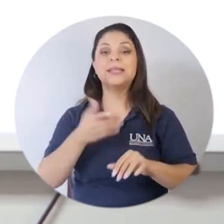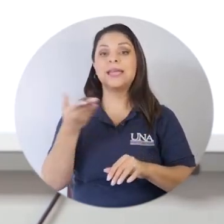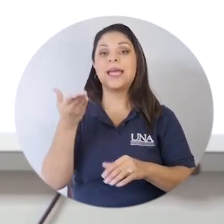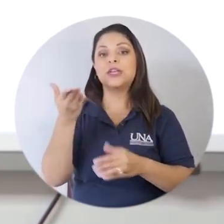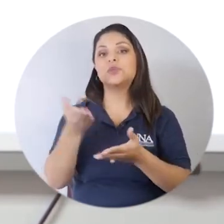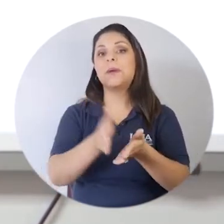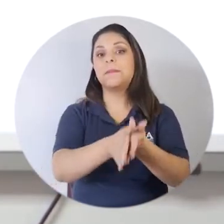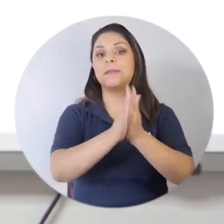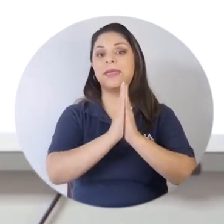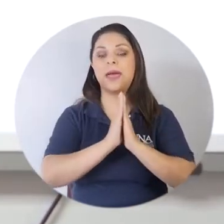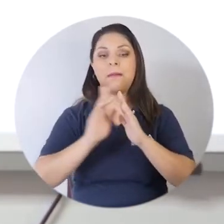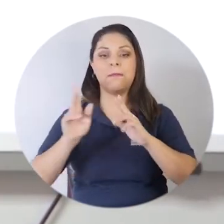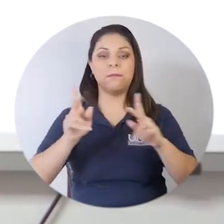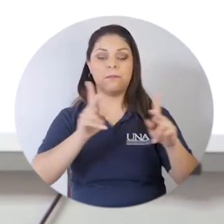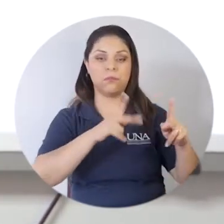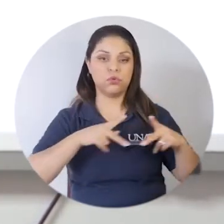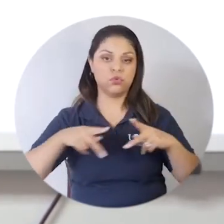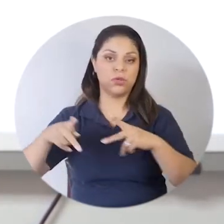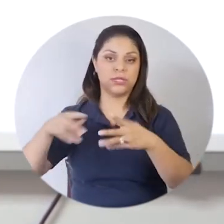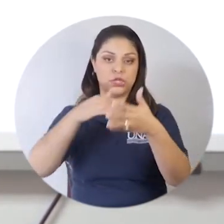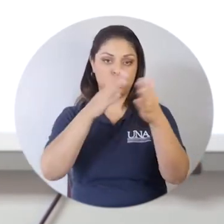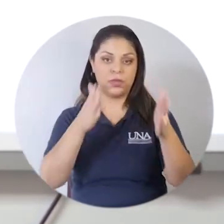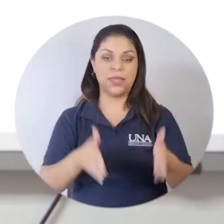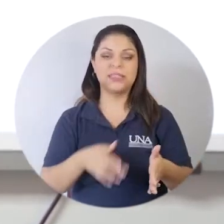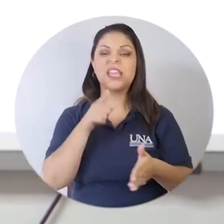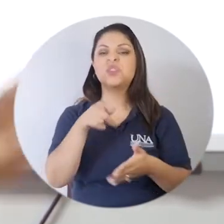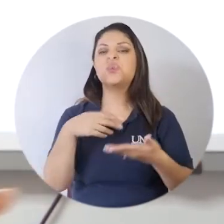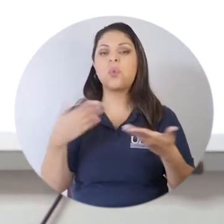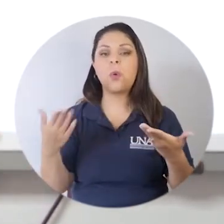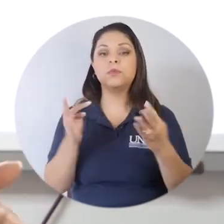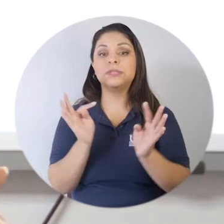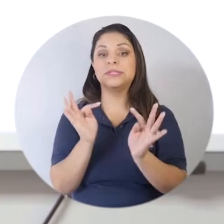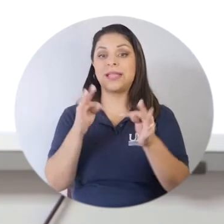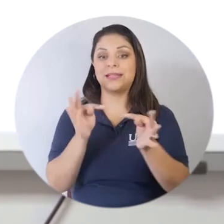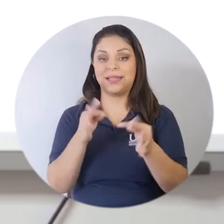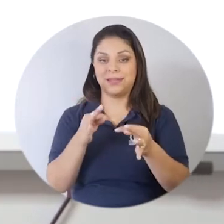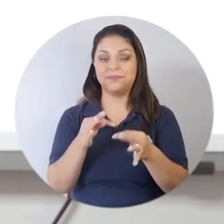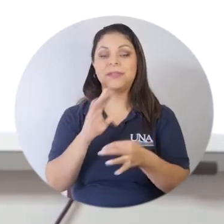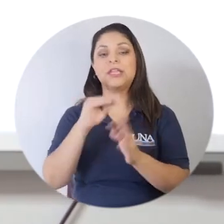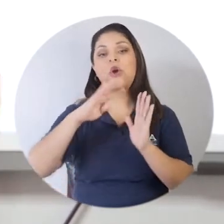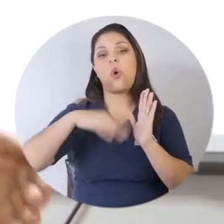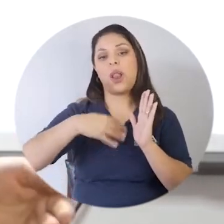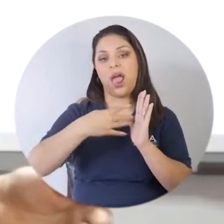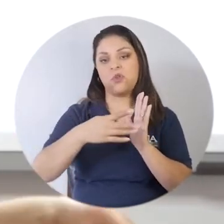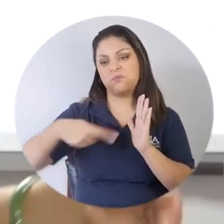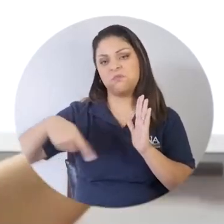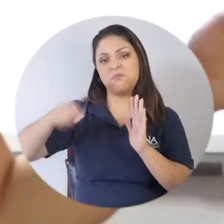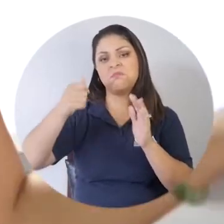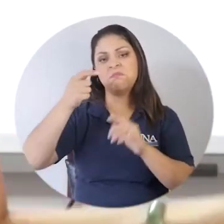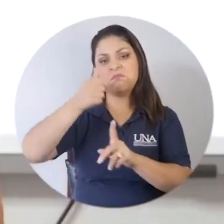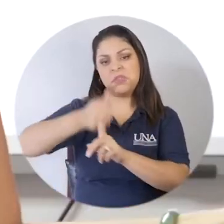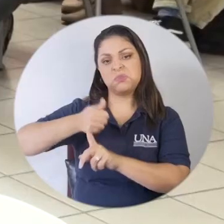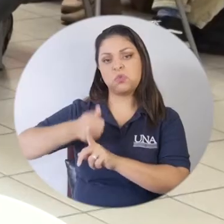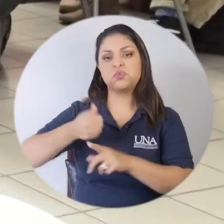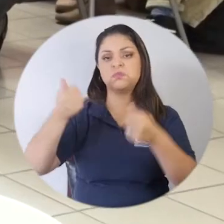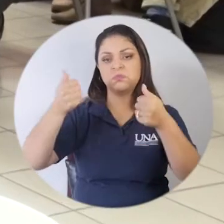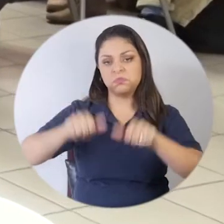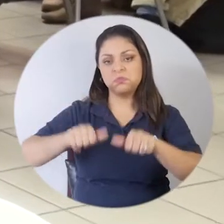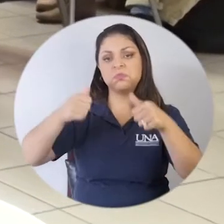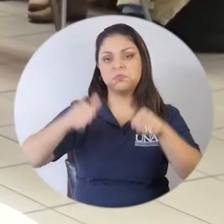población estudiantil. Esos fueron espacios de taller y los horarios fueron consensuados entre la misma población en el